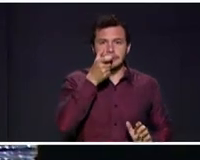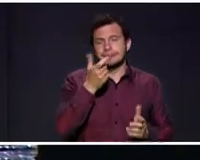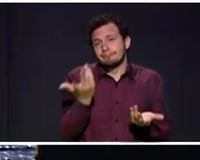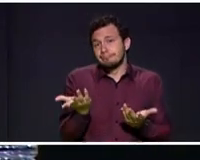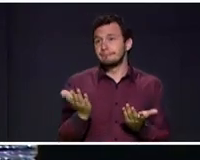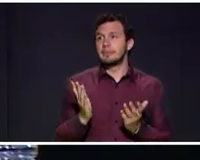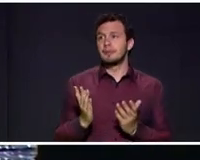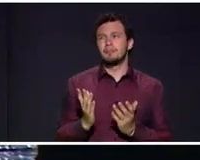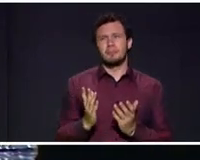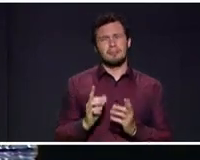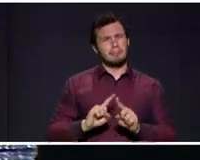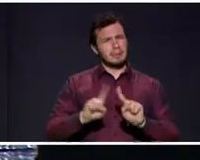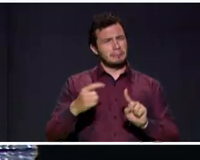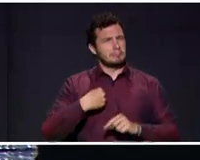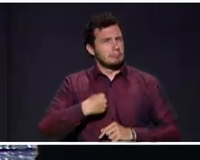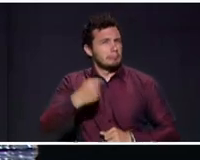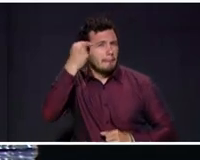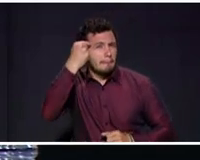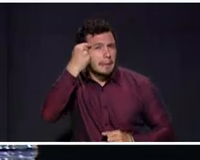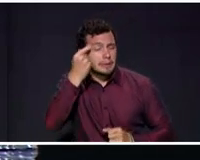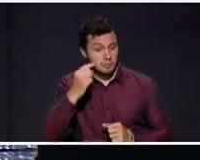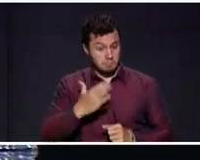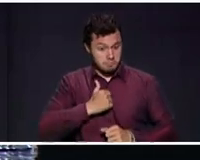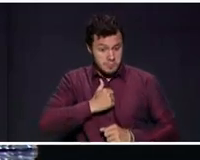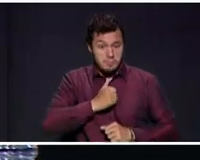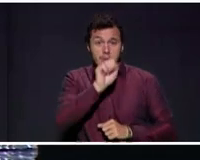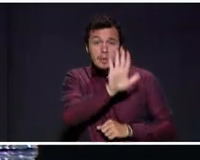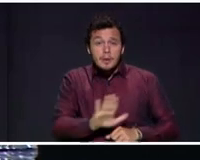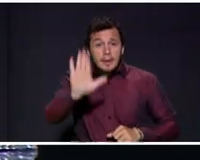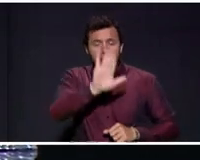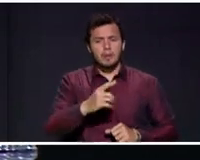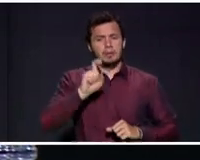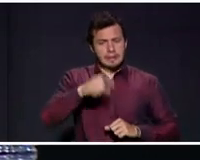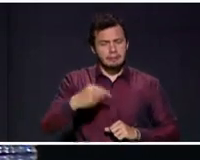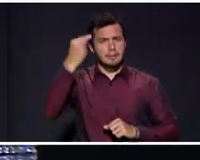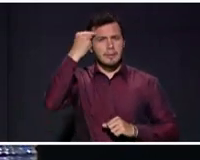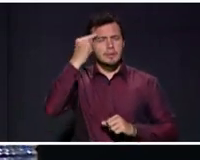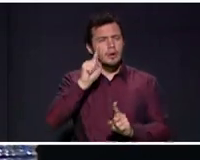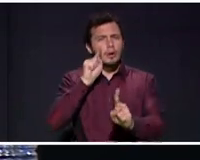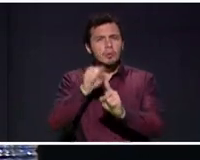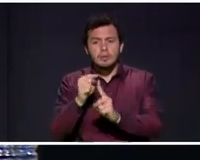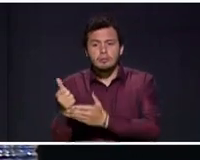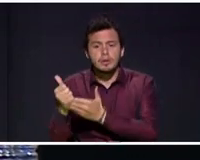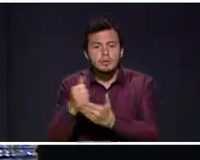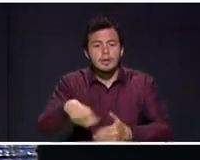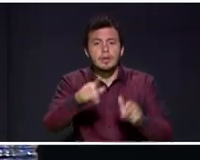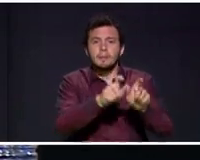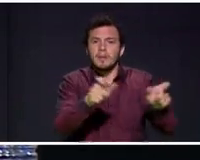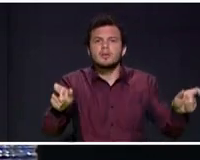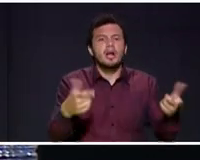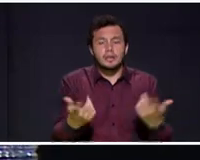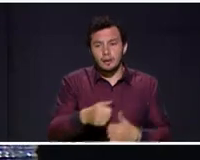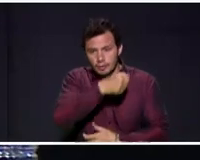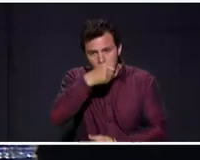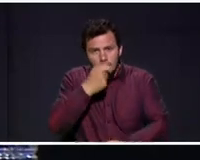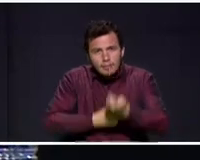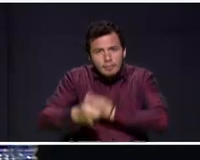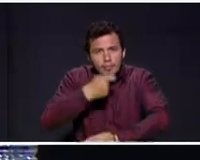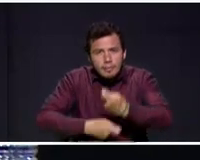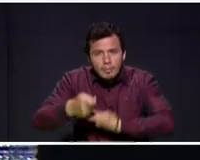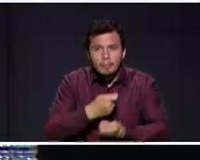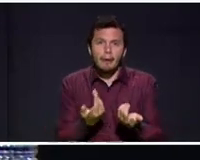departamento en brindar posibilidades para las personas en aniquilar temas como el microtráfico en aniquilar la corrupción que es